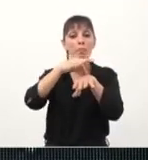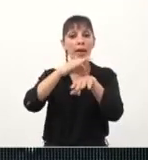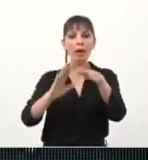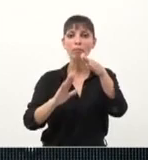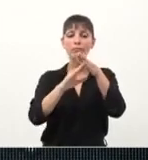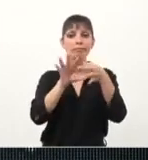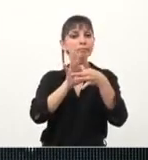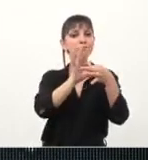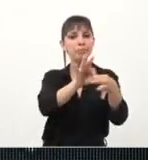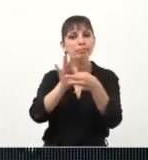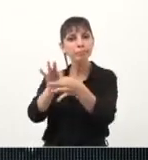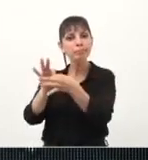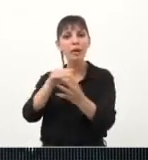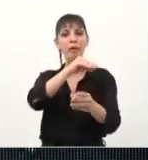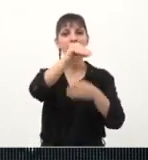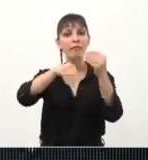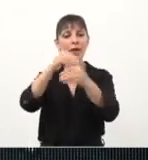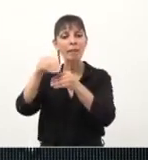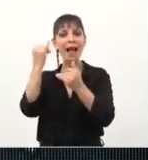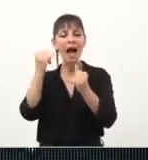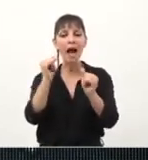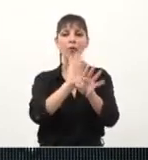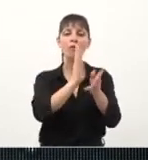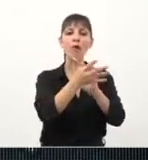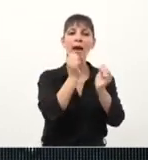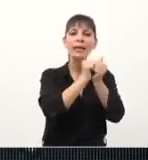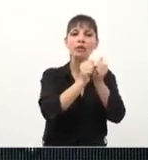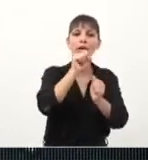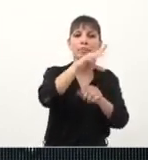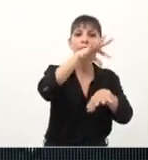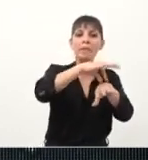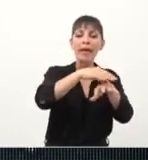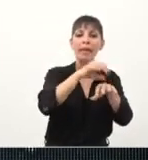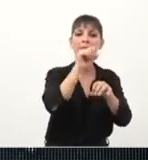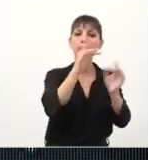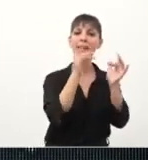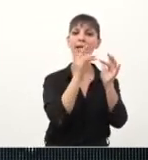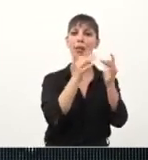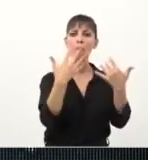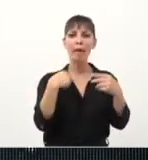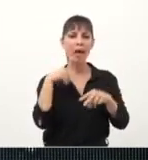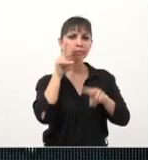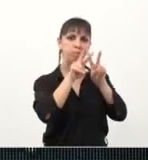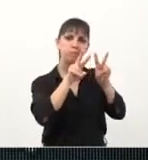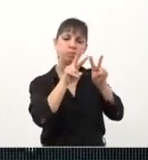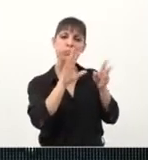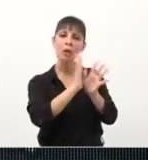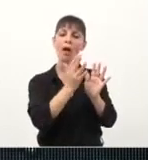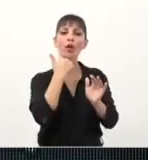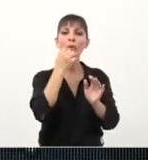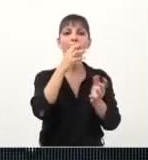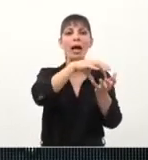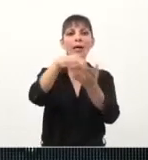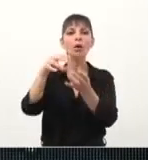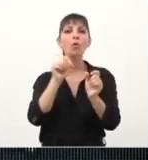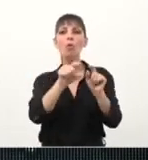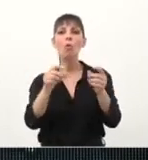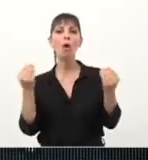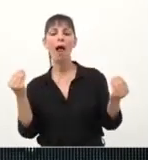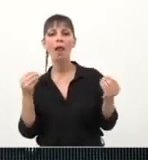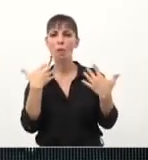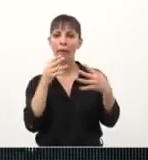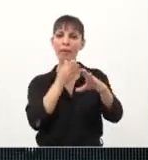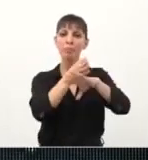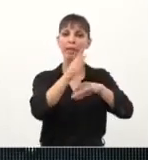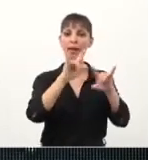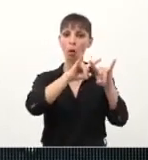cada familia y con historia clínica electrónica para que puedan seguir los tratamientos independientemente del centro o del hospital a que vayan. Y lo